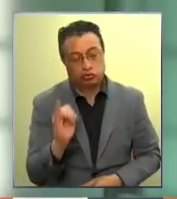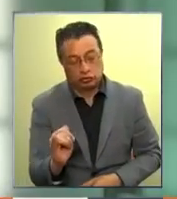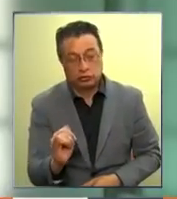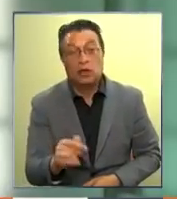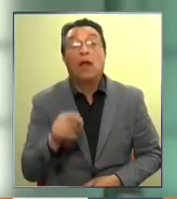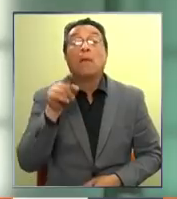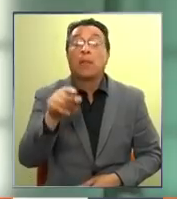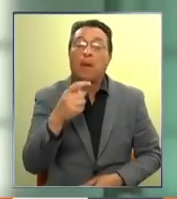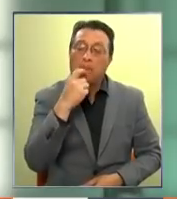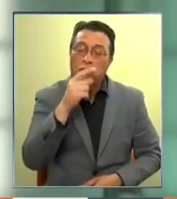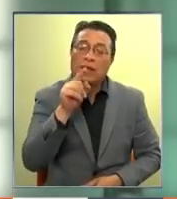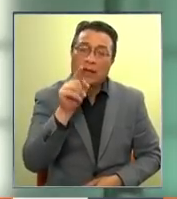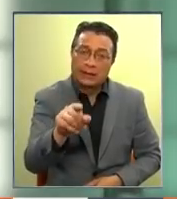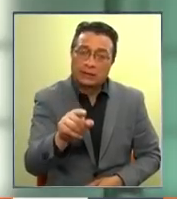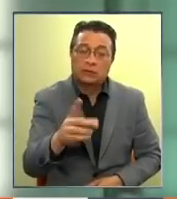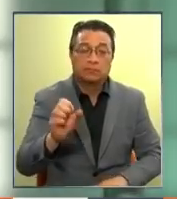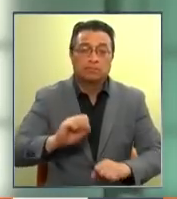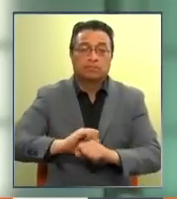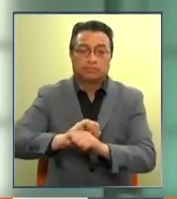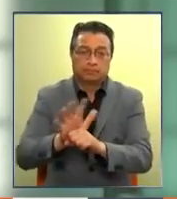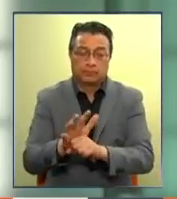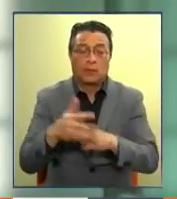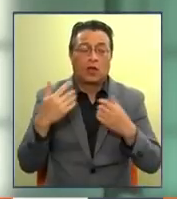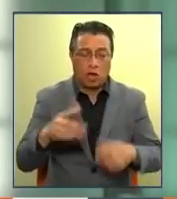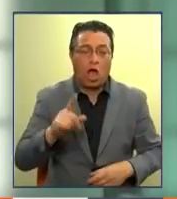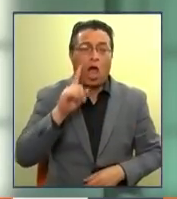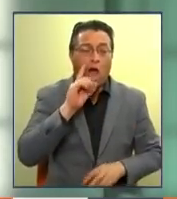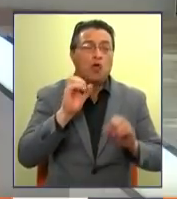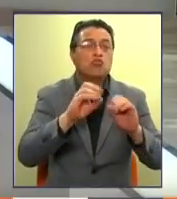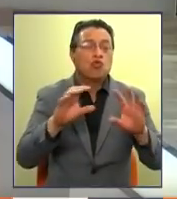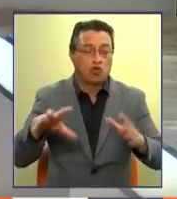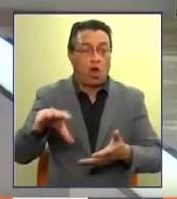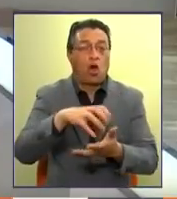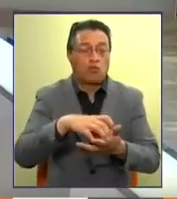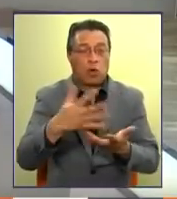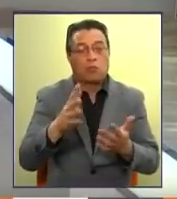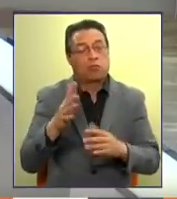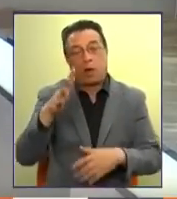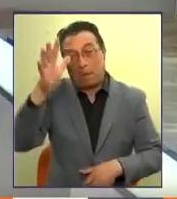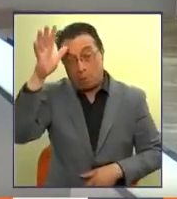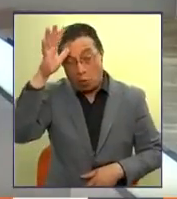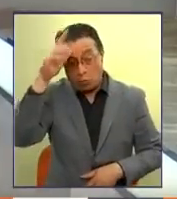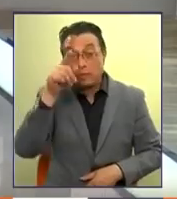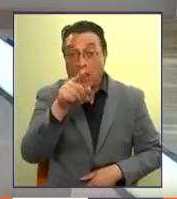eso, en relación a la pandemia. Hay ya muchas comunas muy populosas como Puente Alto, que